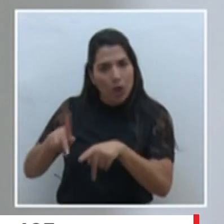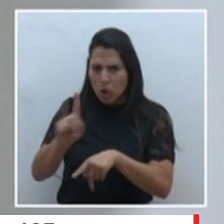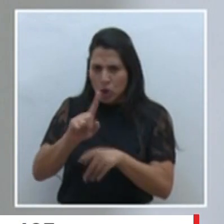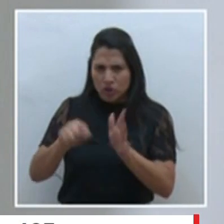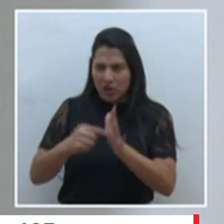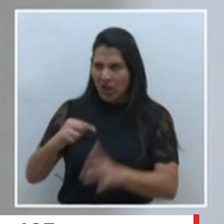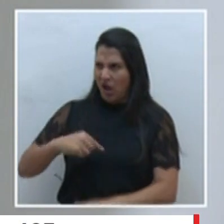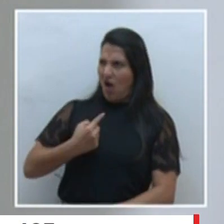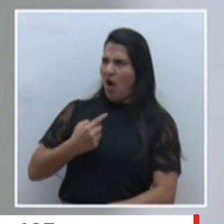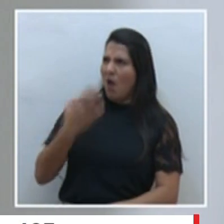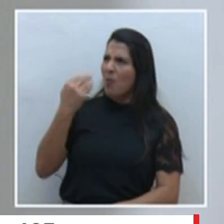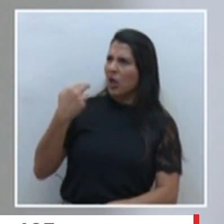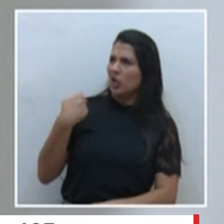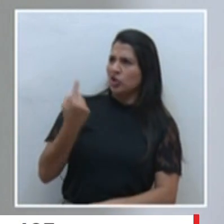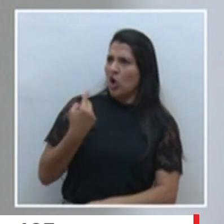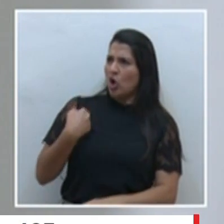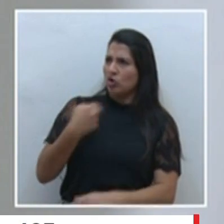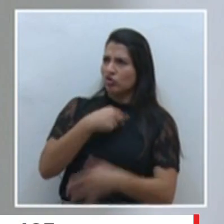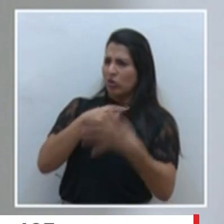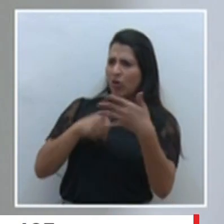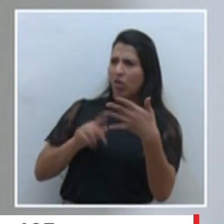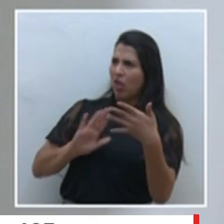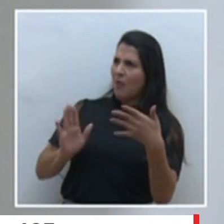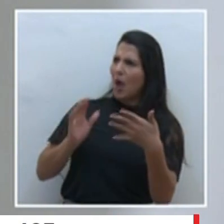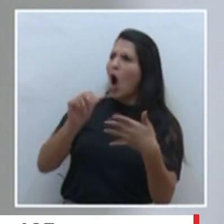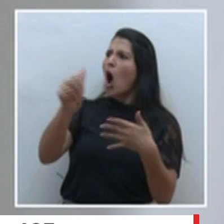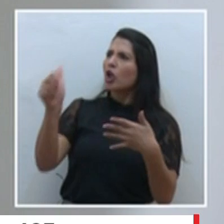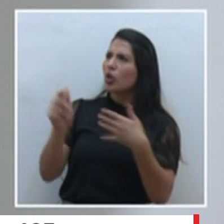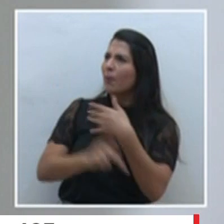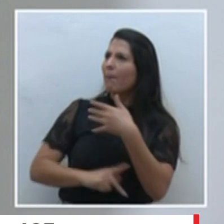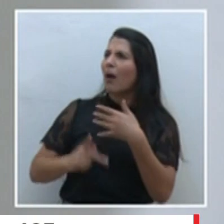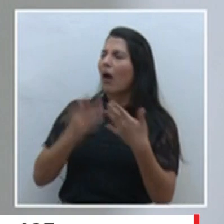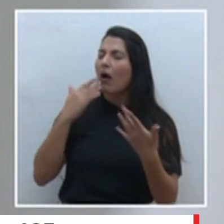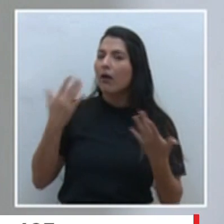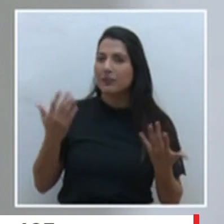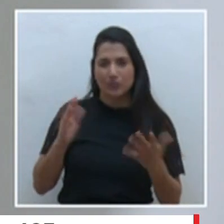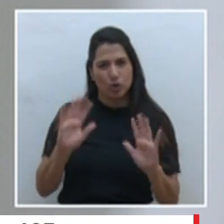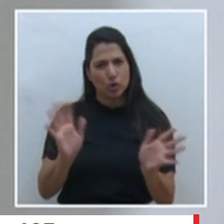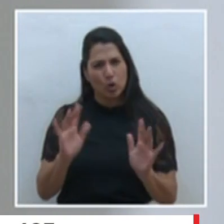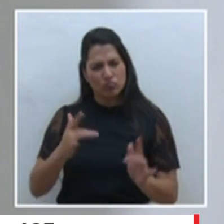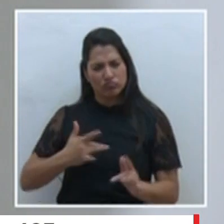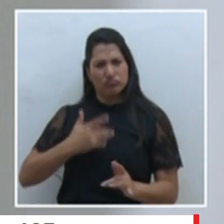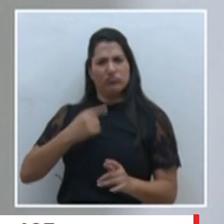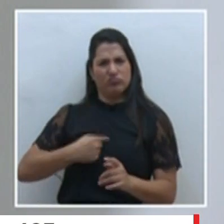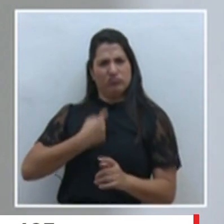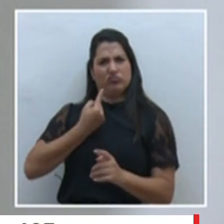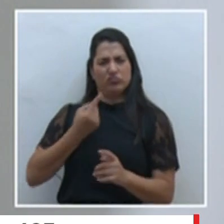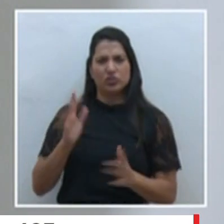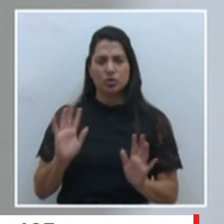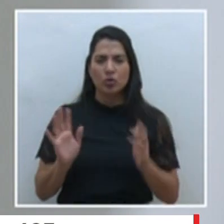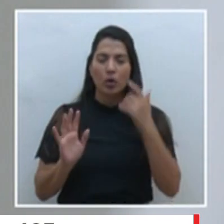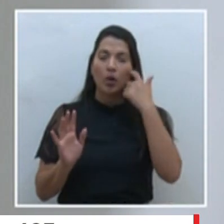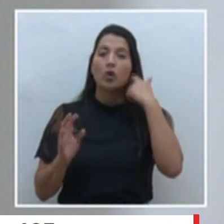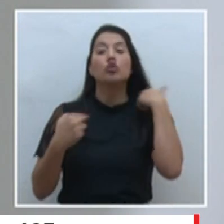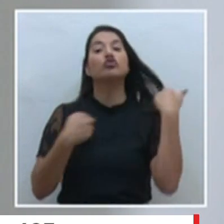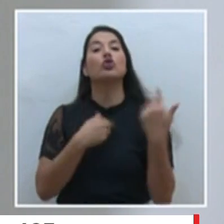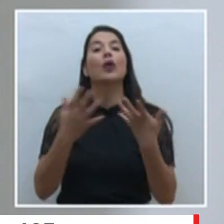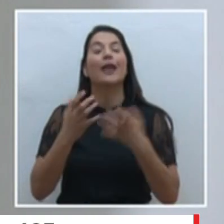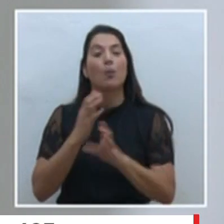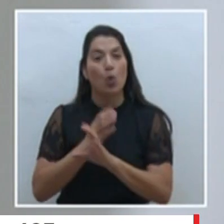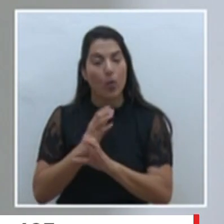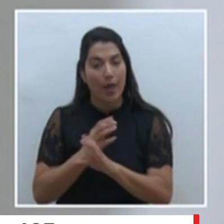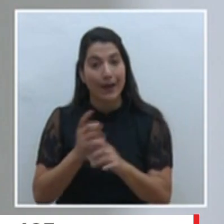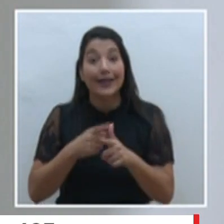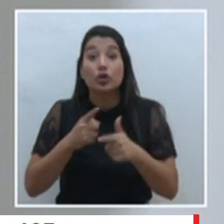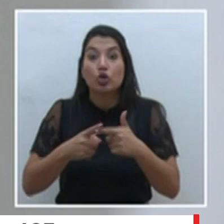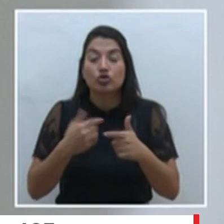contra, ¿verdad?, de ellos y que los va a perjudicar. Más bien lo que queremos es que no se establezca transmisión comunitaria, que eso sí sería un asunto muy perjudicial. Entonces, desde ese punto de vista sí